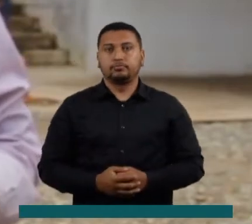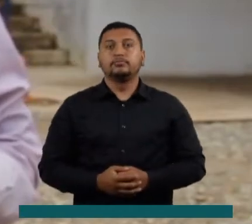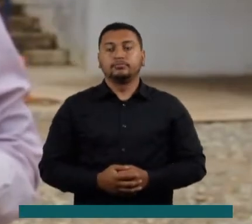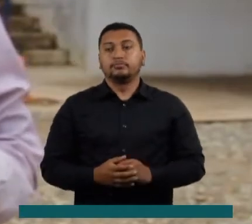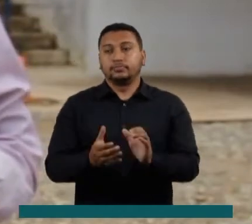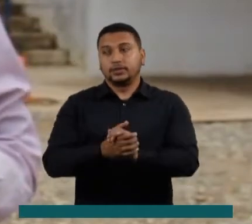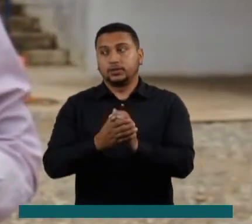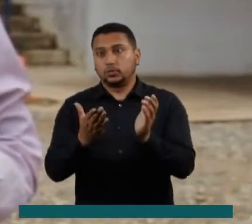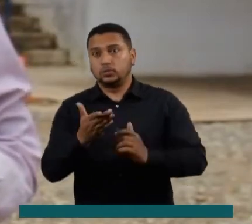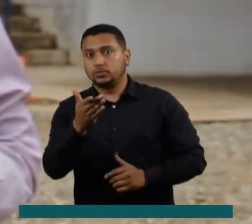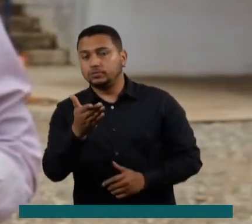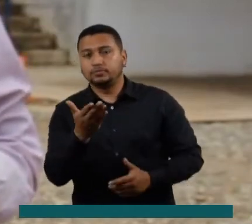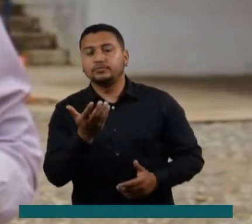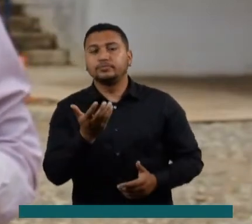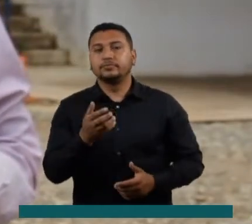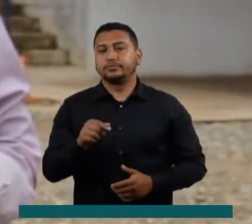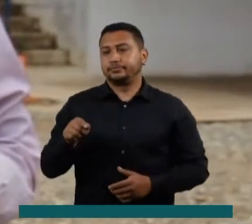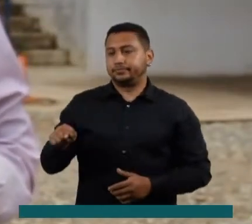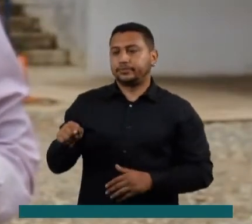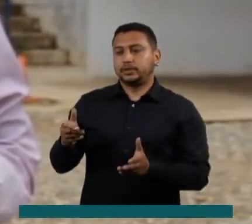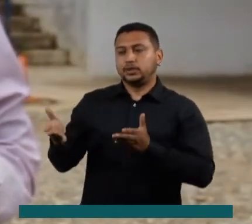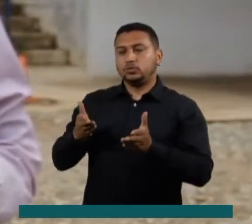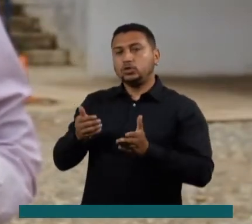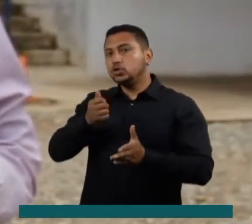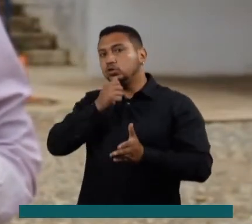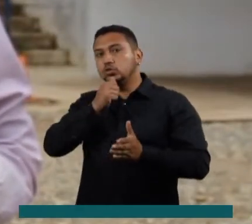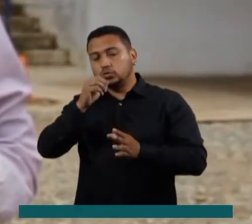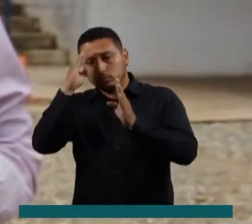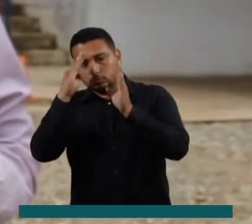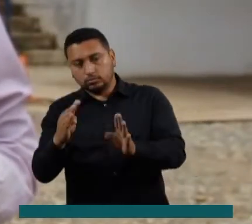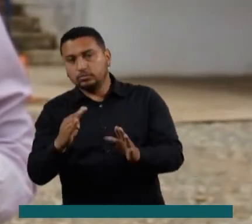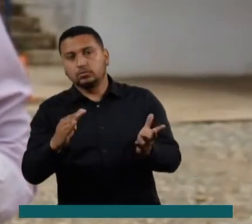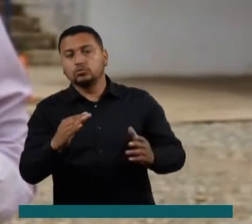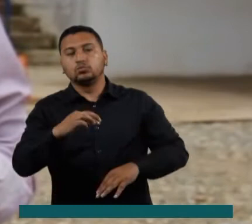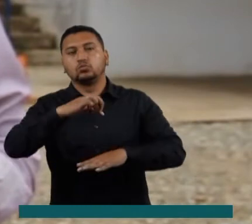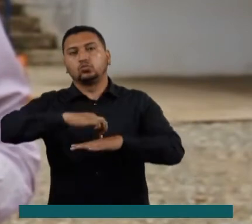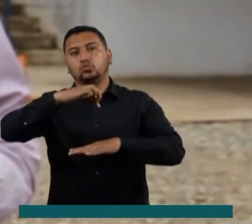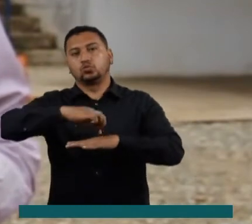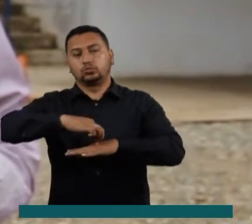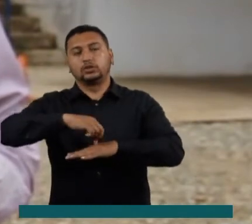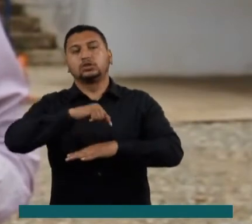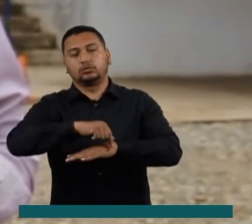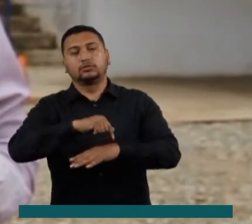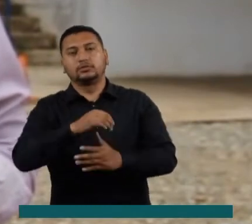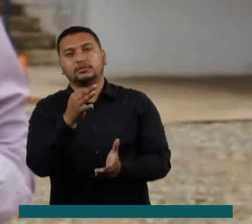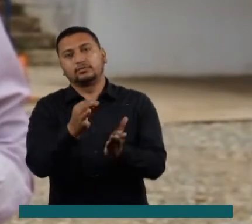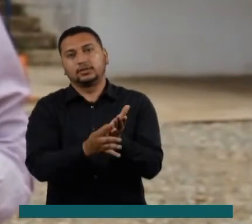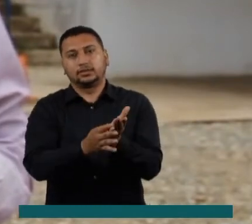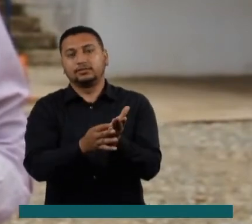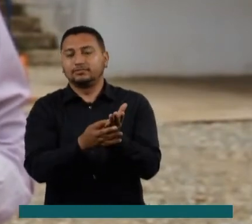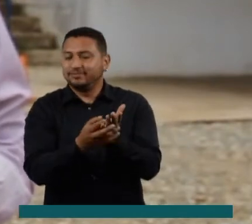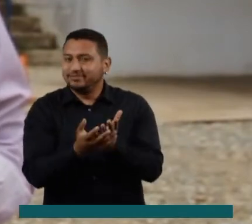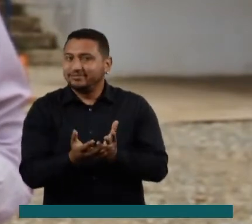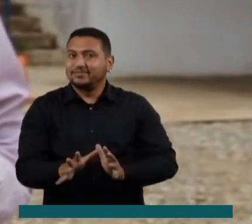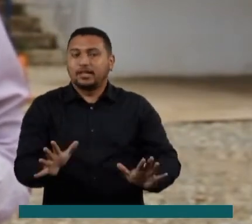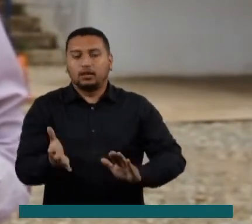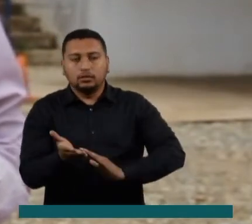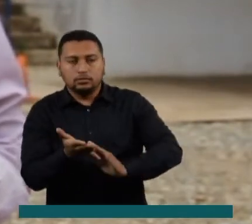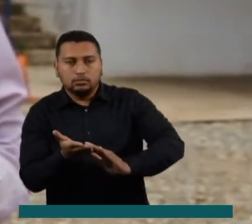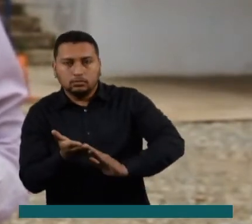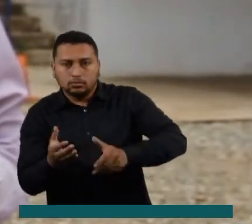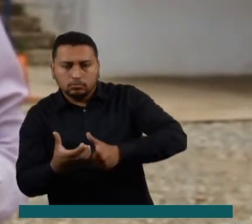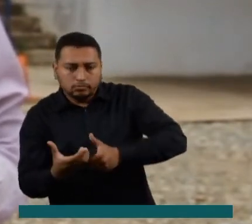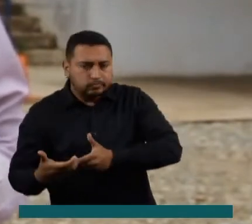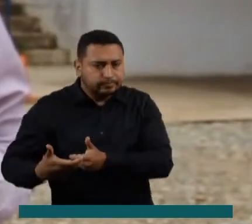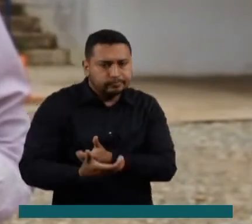Hola Mabel, saludo cordial. La ausencia del servicio público de agua permanente para la capital del Putumayo está llegando a su fin con la terminación